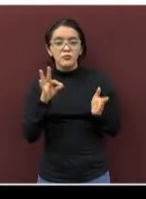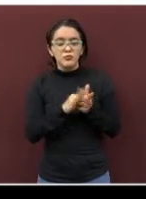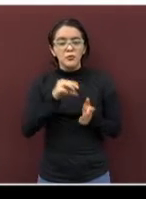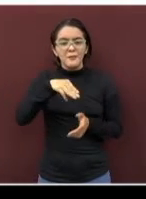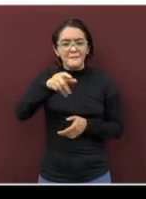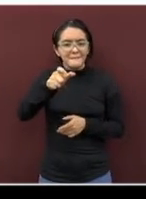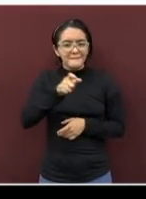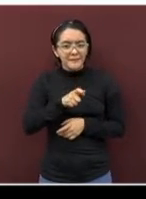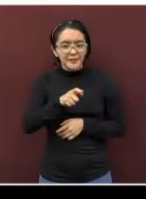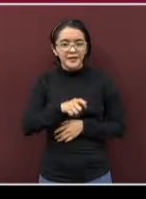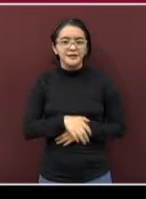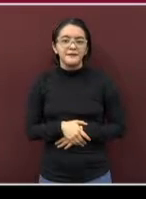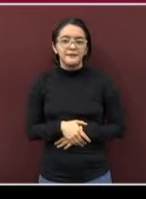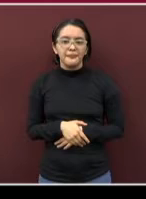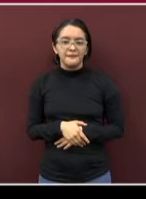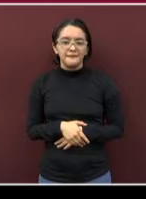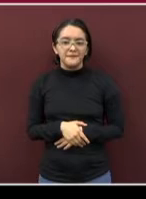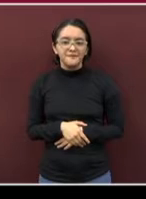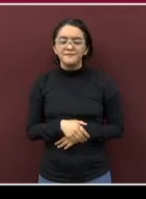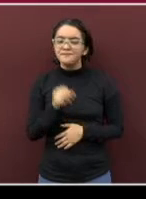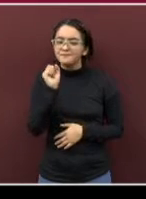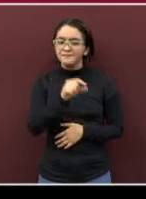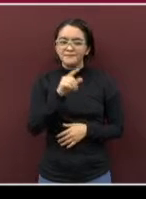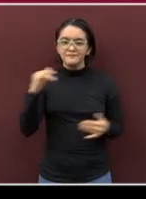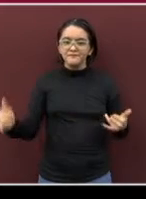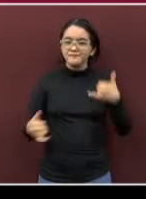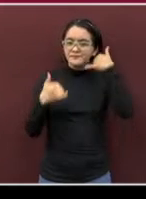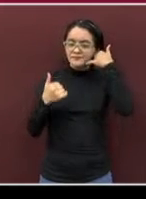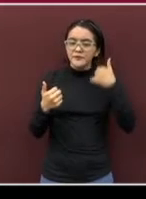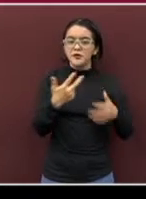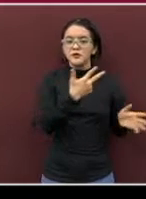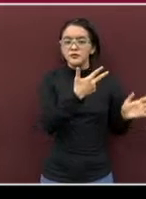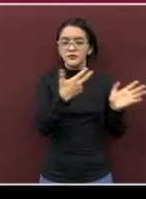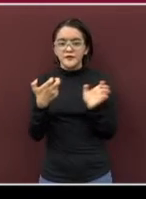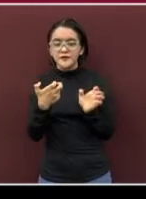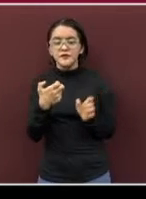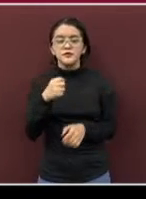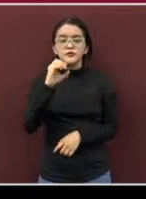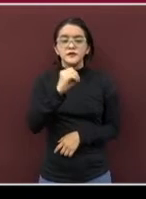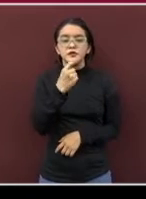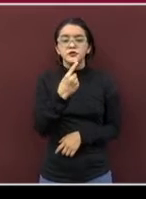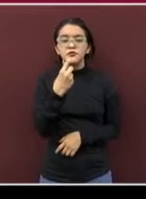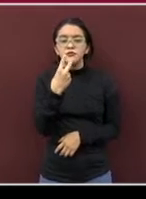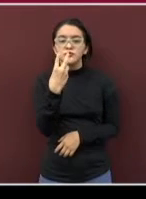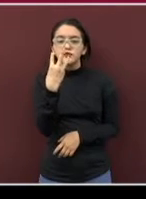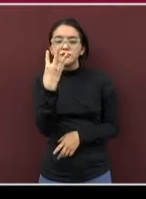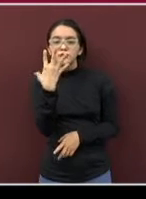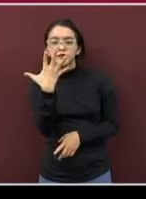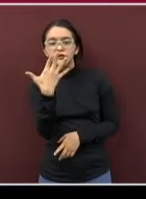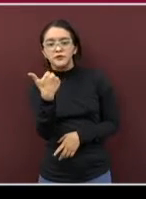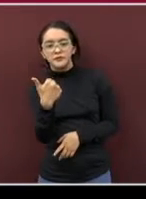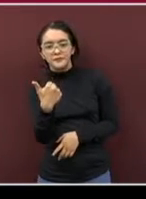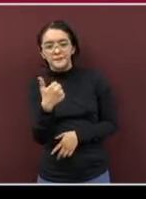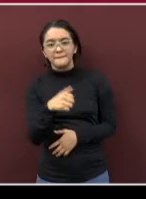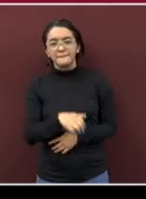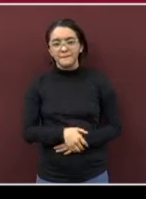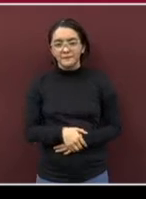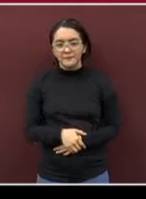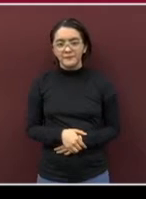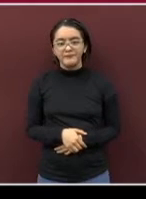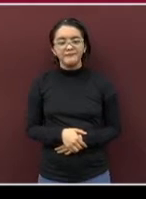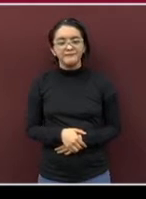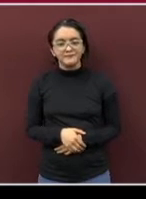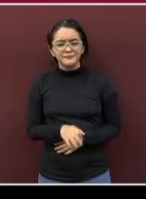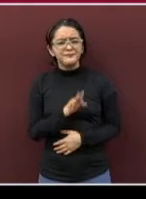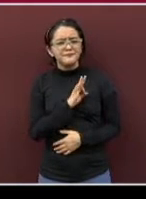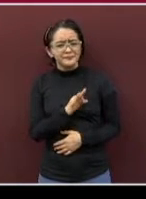así como el teléfono 800 0 1 2 3 4 5 6 al cual